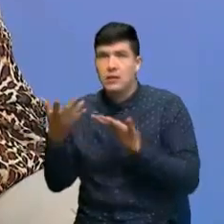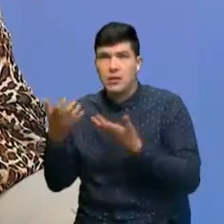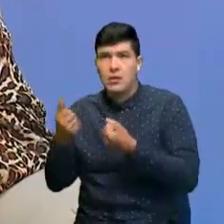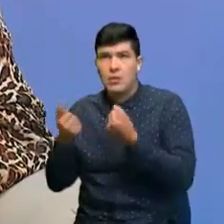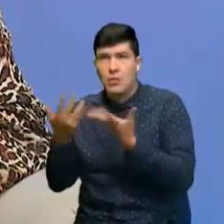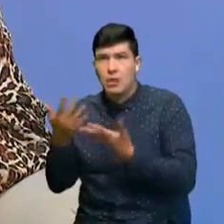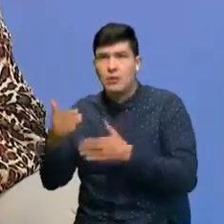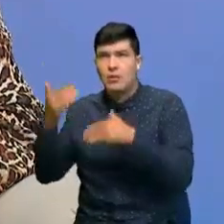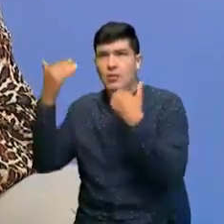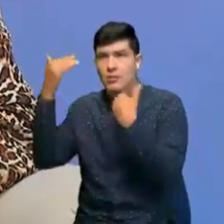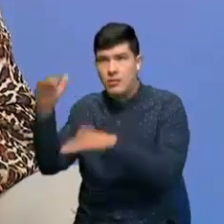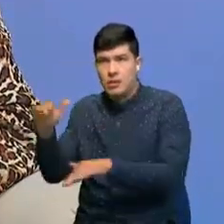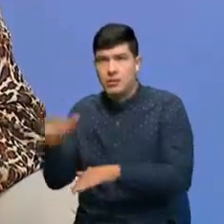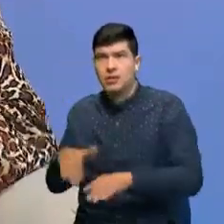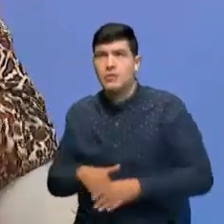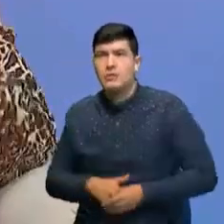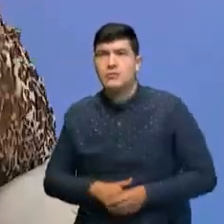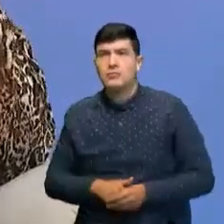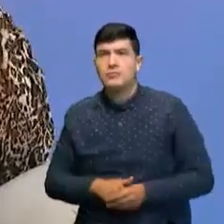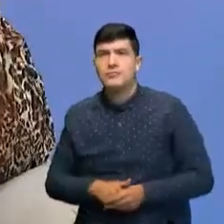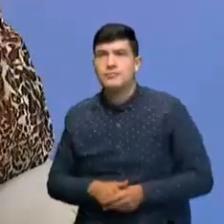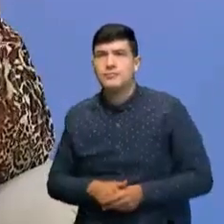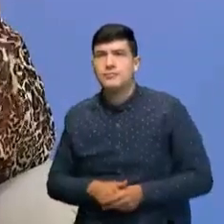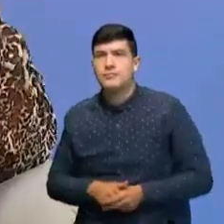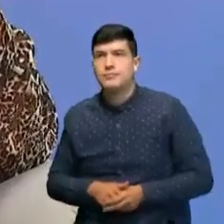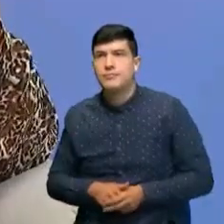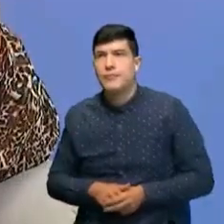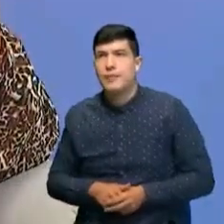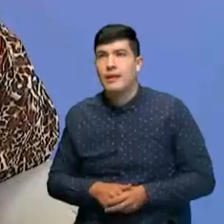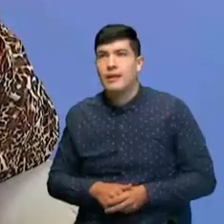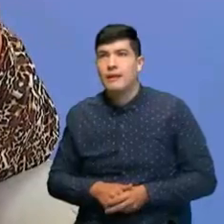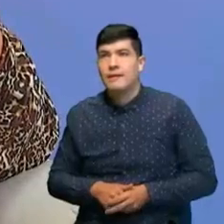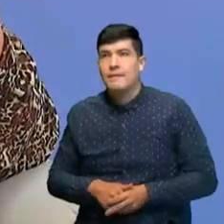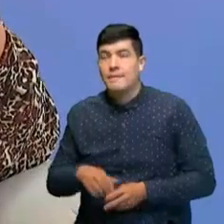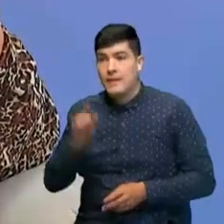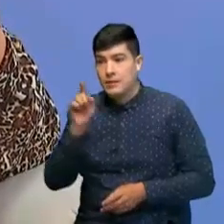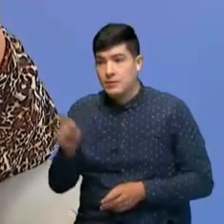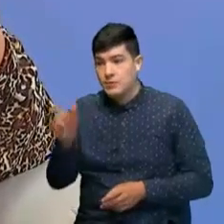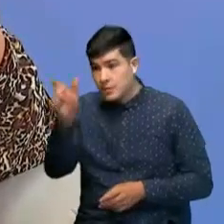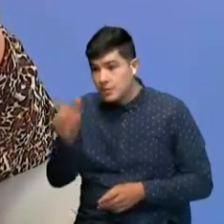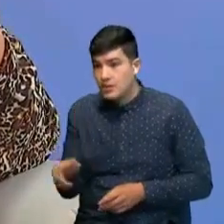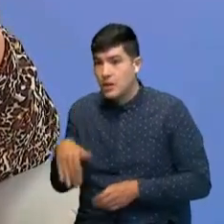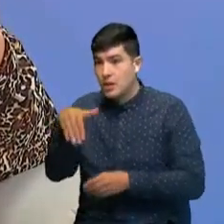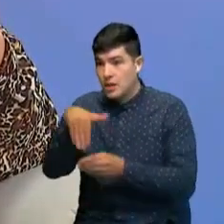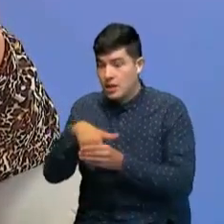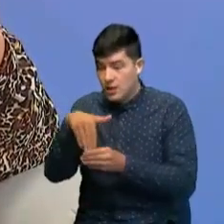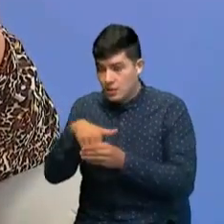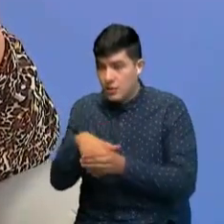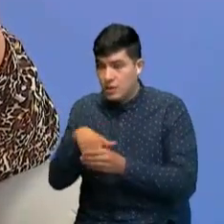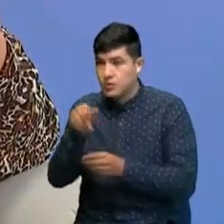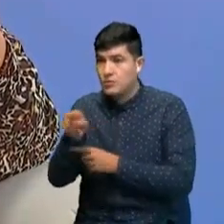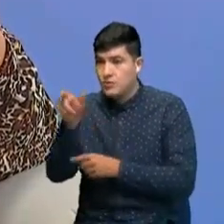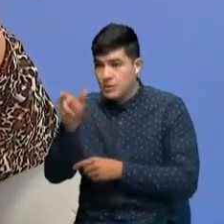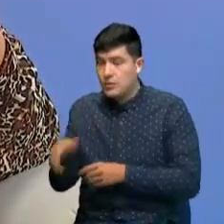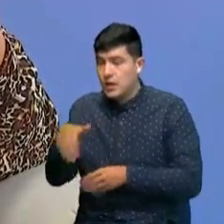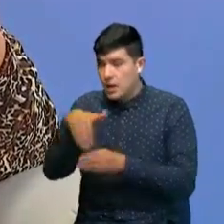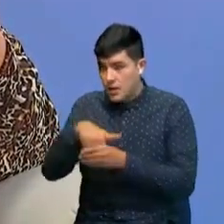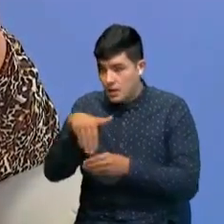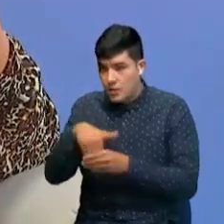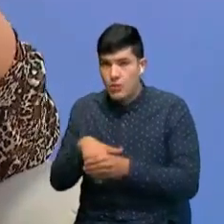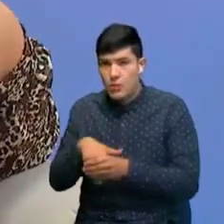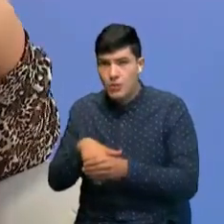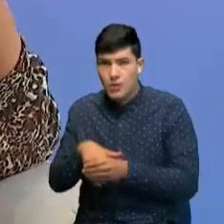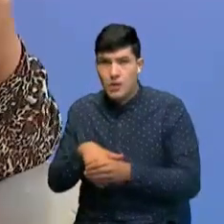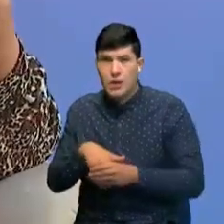un salario mínimo. Si esta persona ahorra, está afiliado al sistema de prima media con